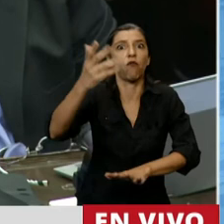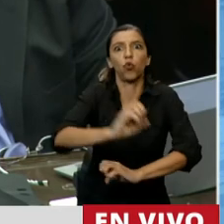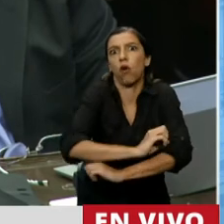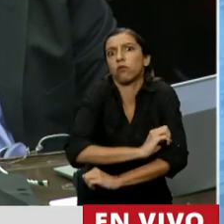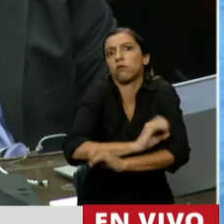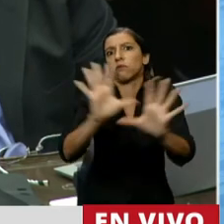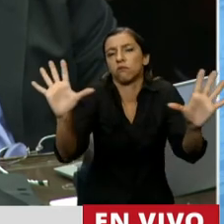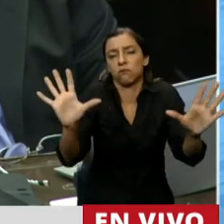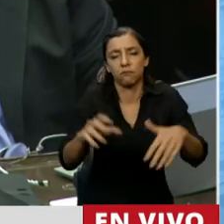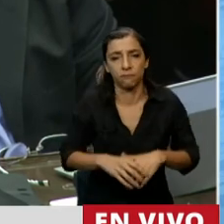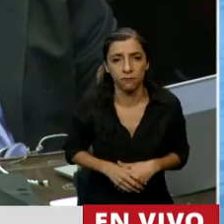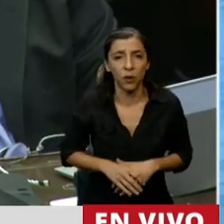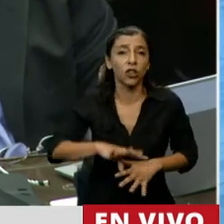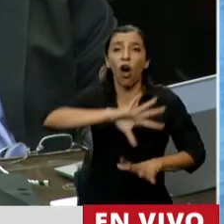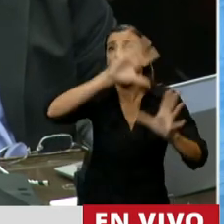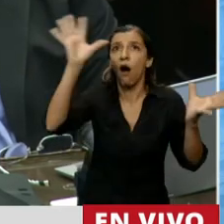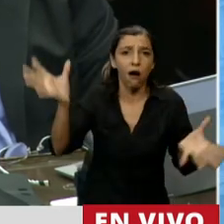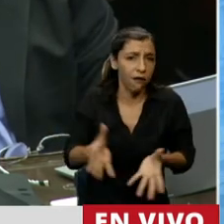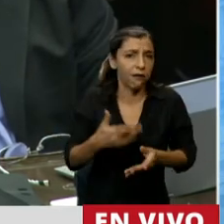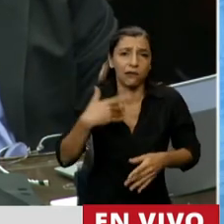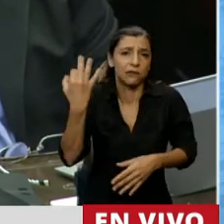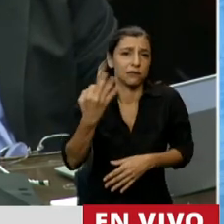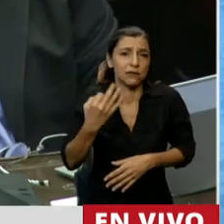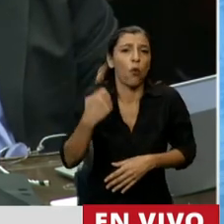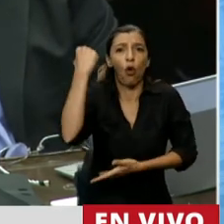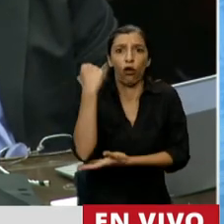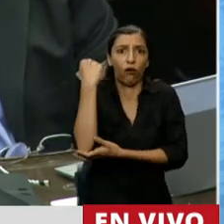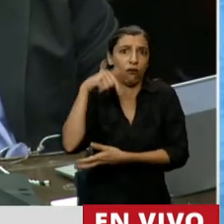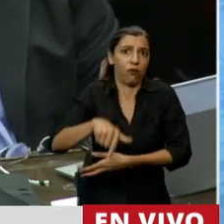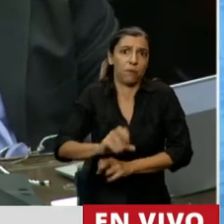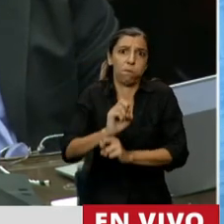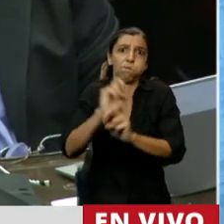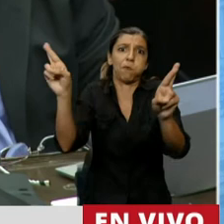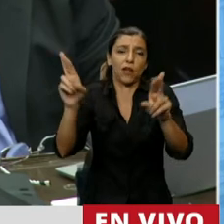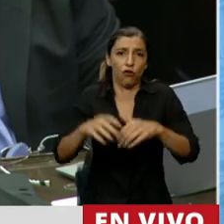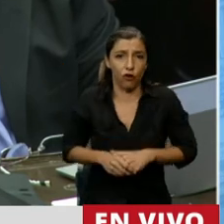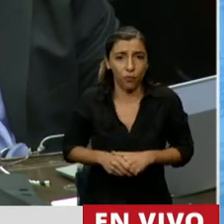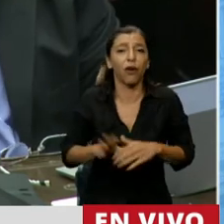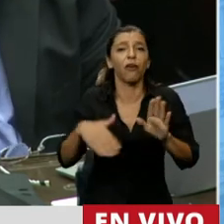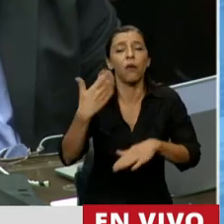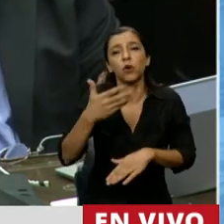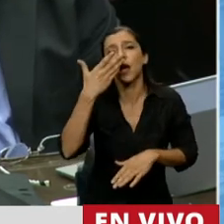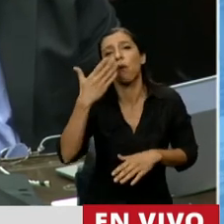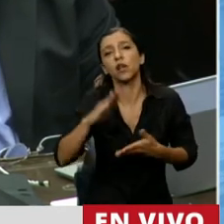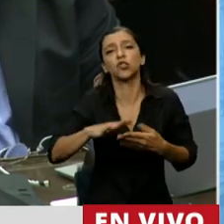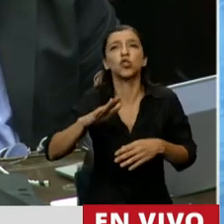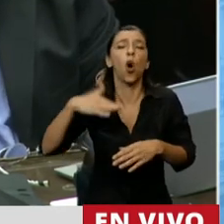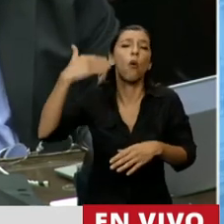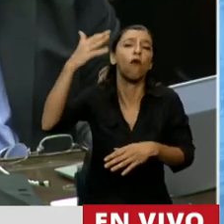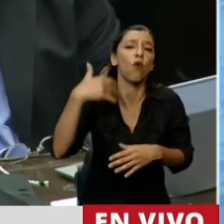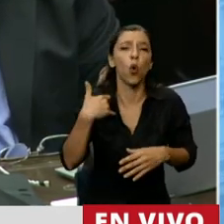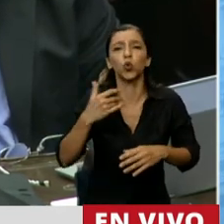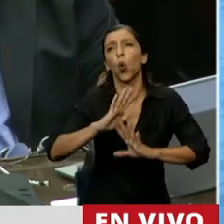eso necesariamente va a repercutir sobre la economía, porque después nos van a hablar de las expectativas, como fue con lo del